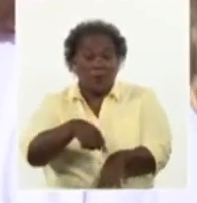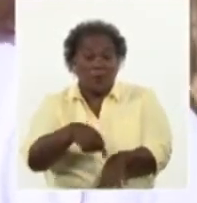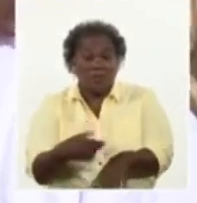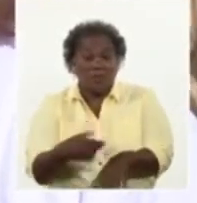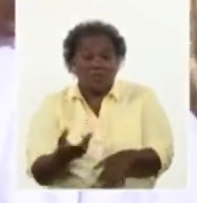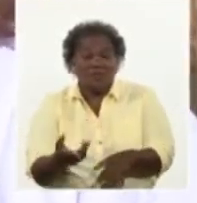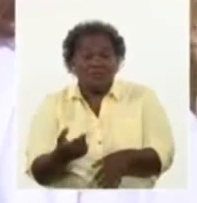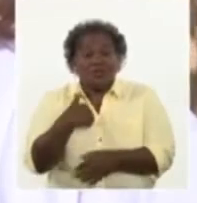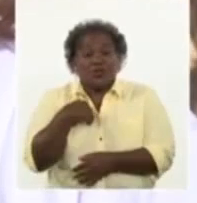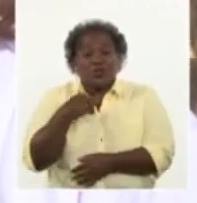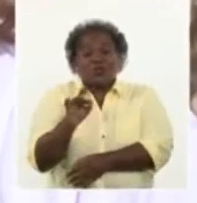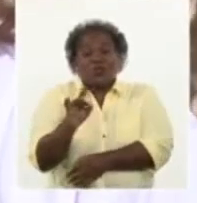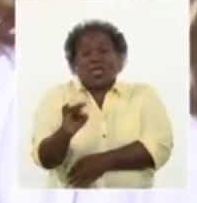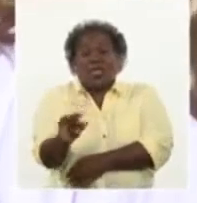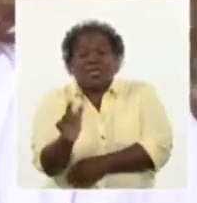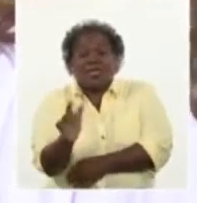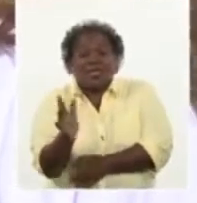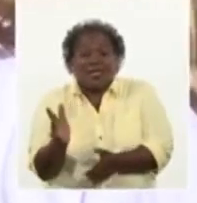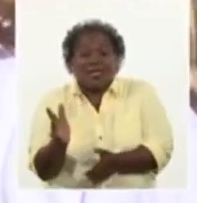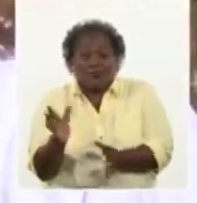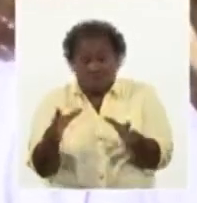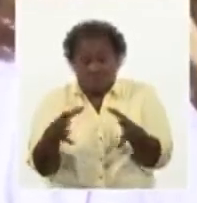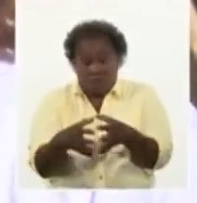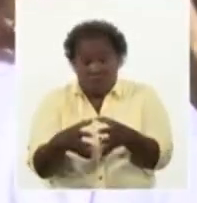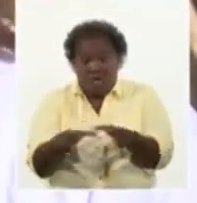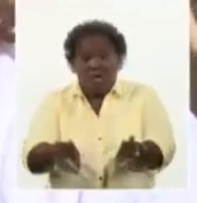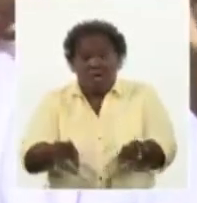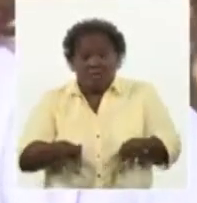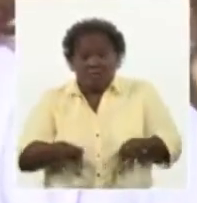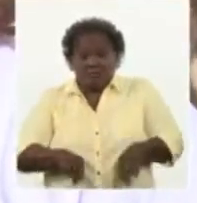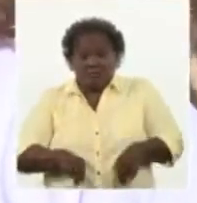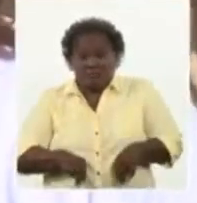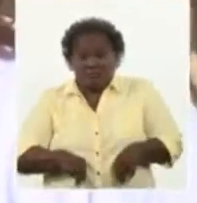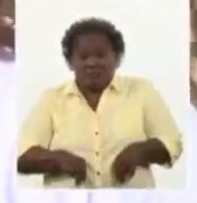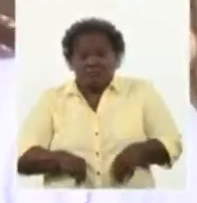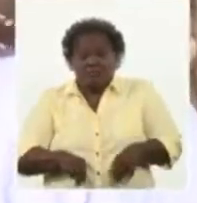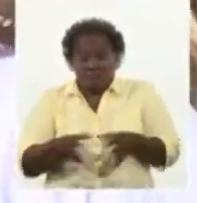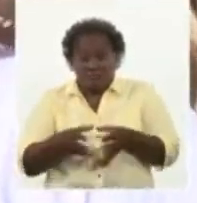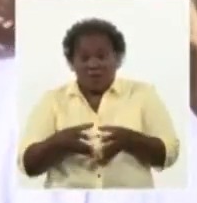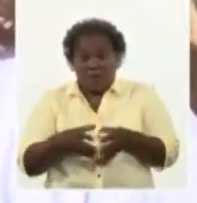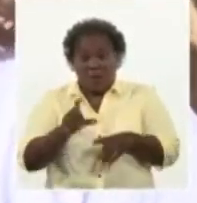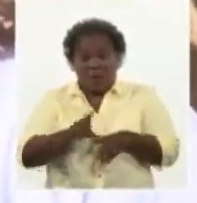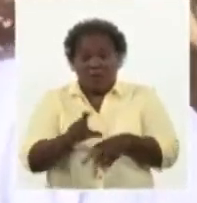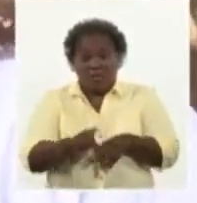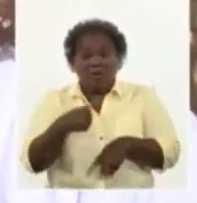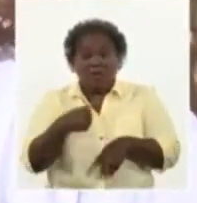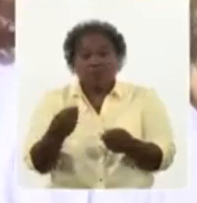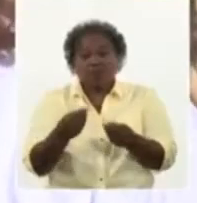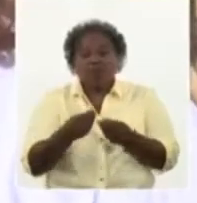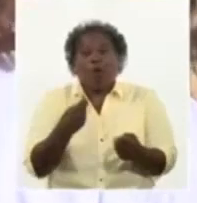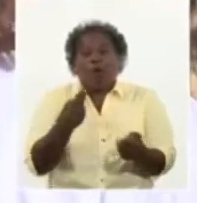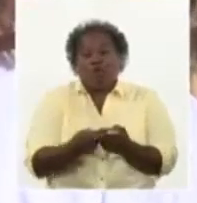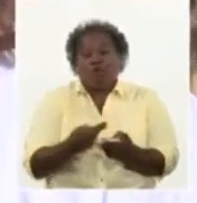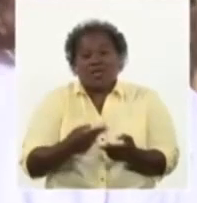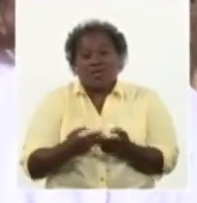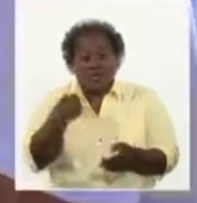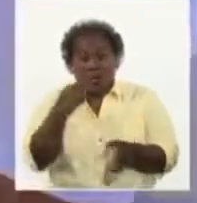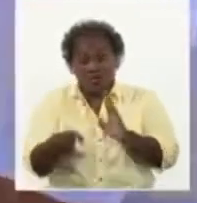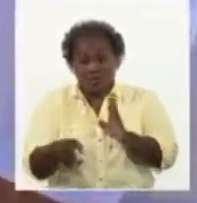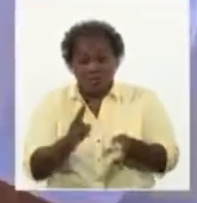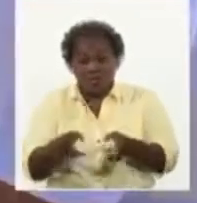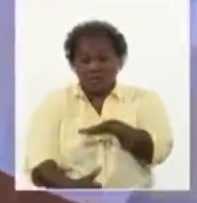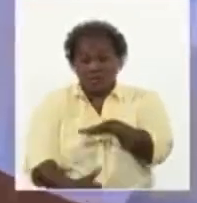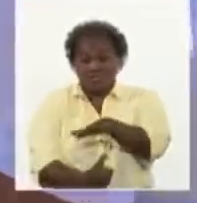tuve el privilegio de que este colectivo me aceptara en la cooperativa y que pusiera la confianza en mí para que pudiera dirigirlo como